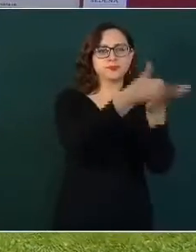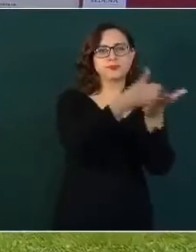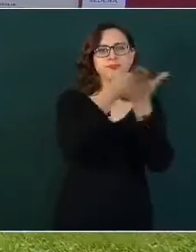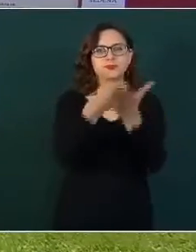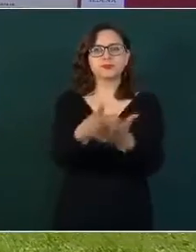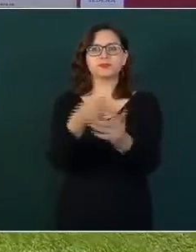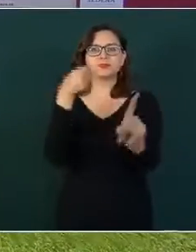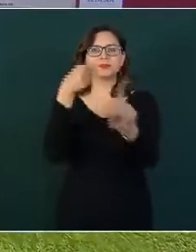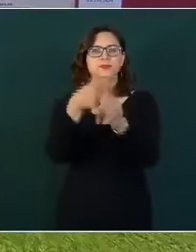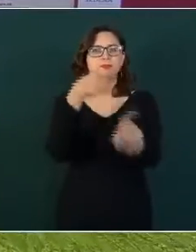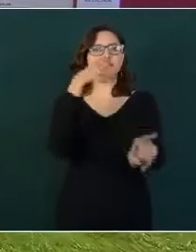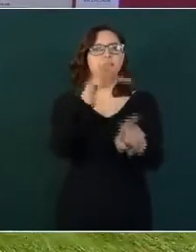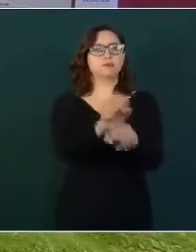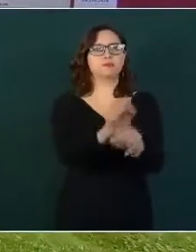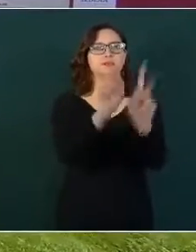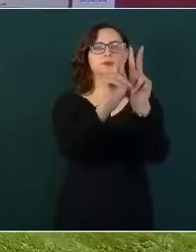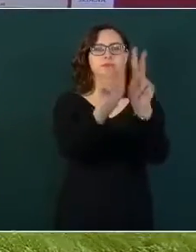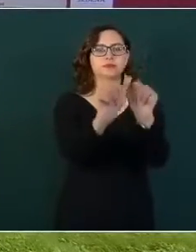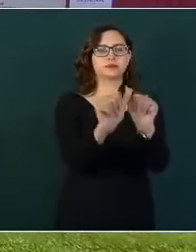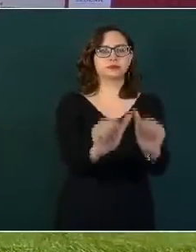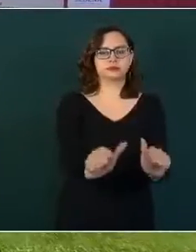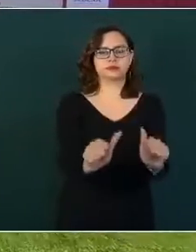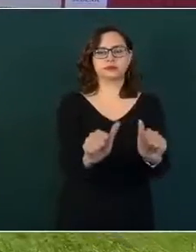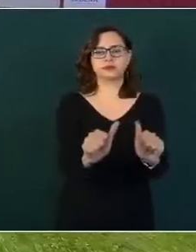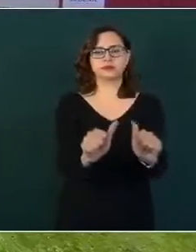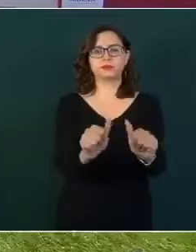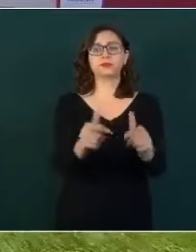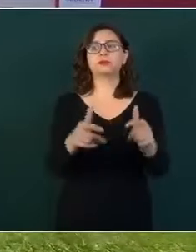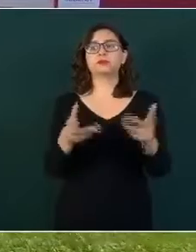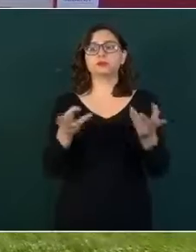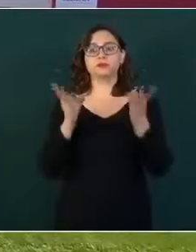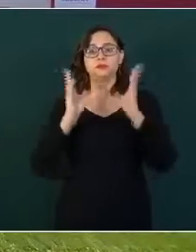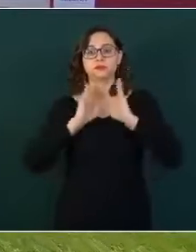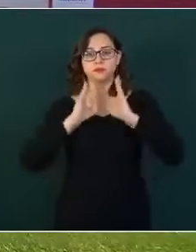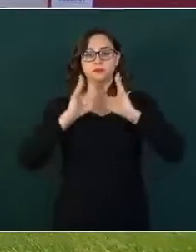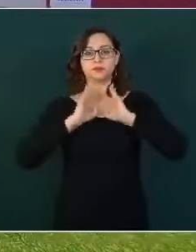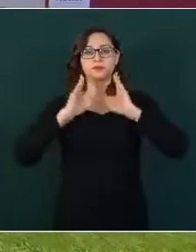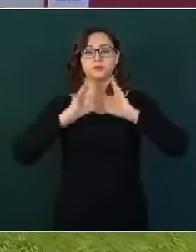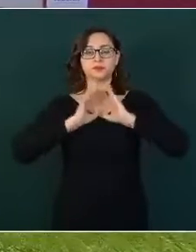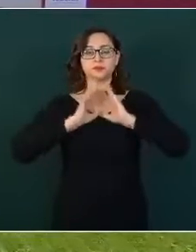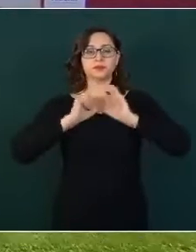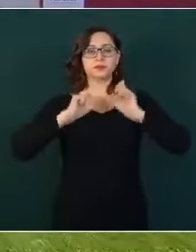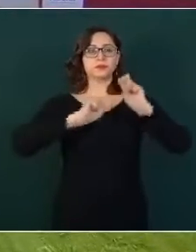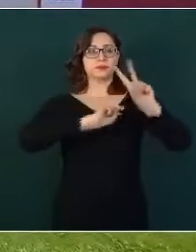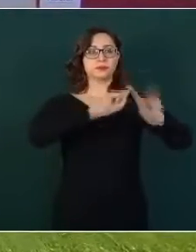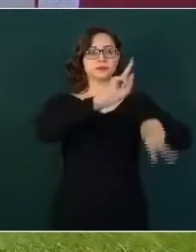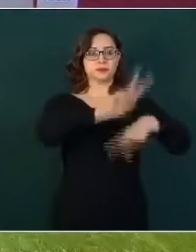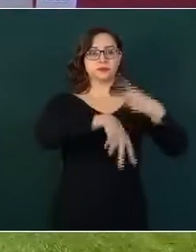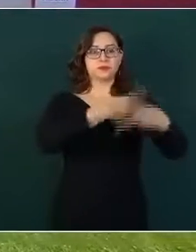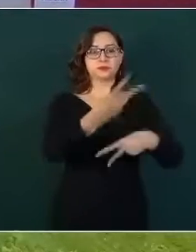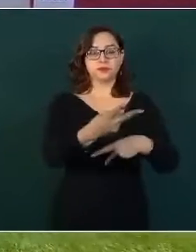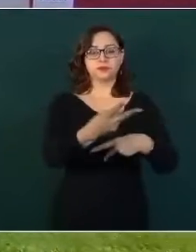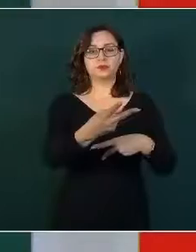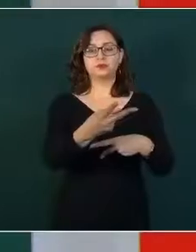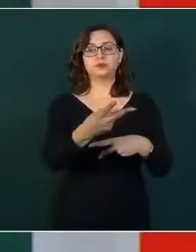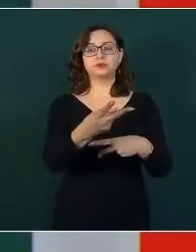Con personal militar se cuidan las instalaciones